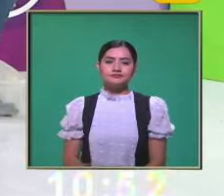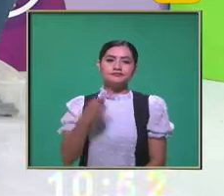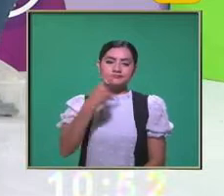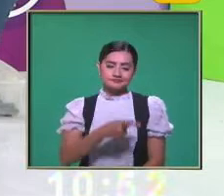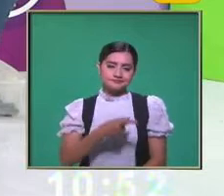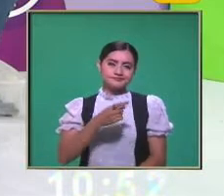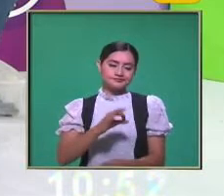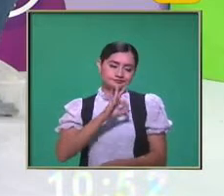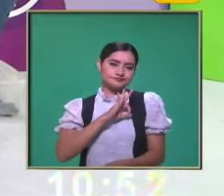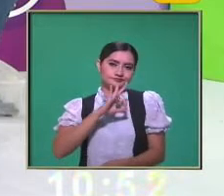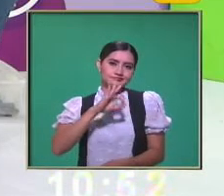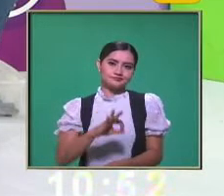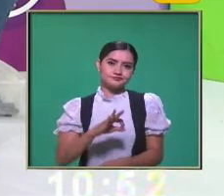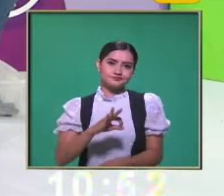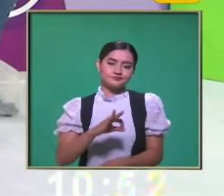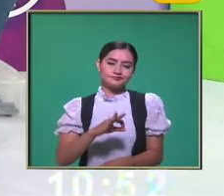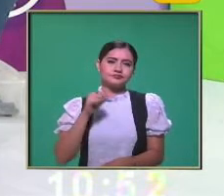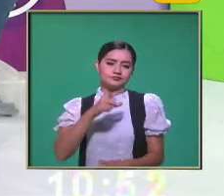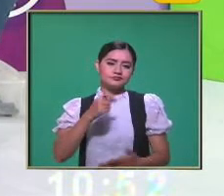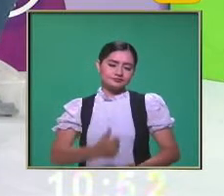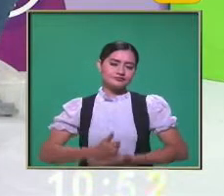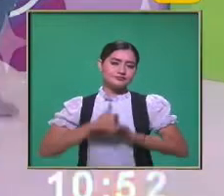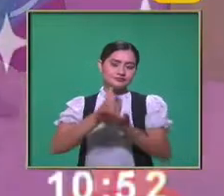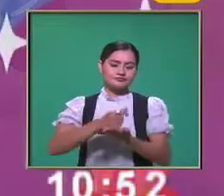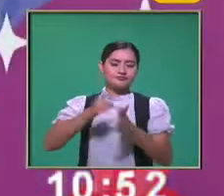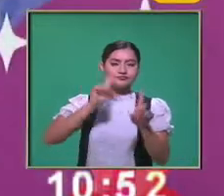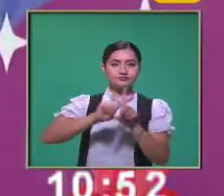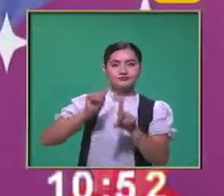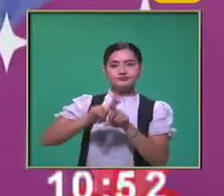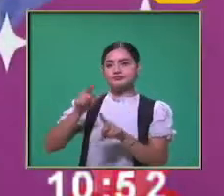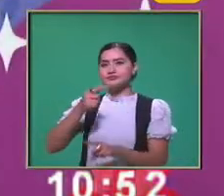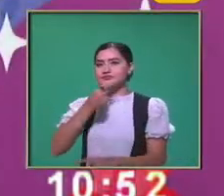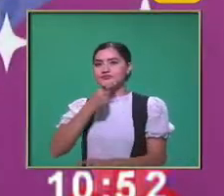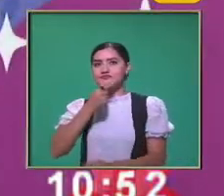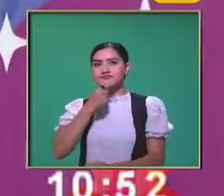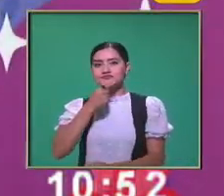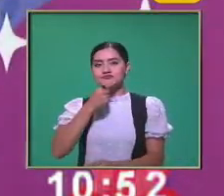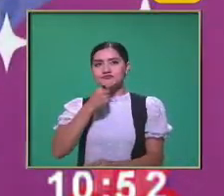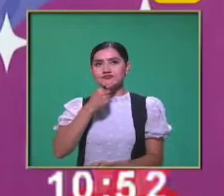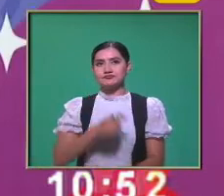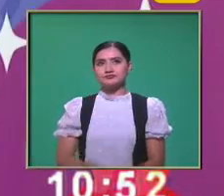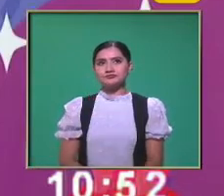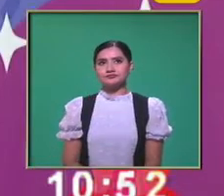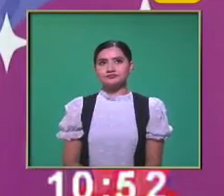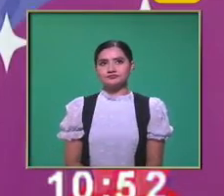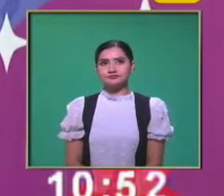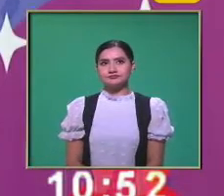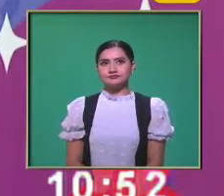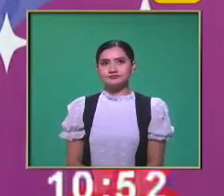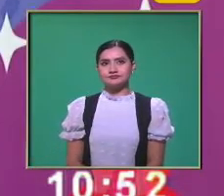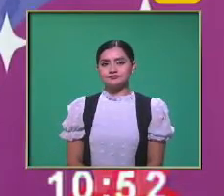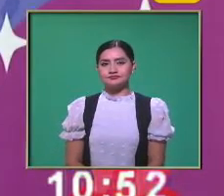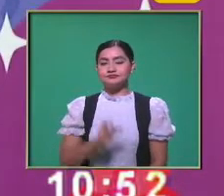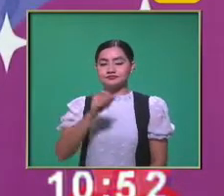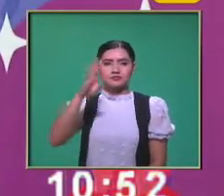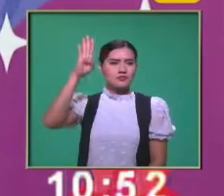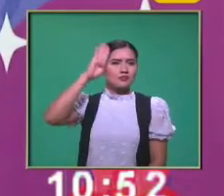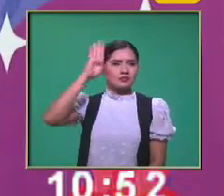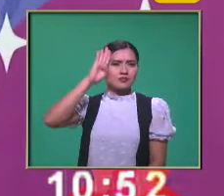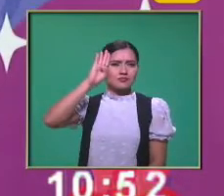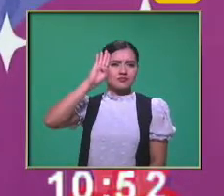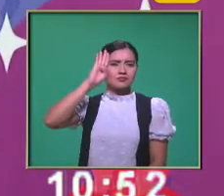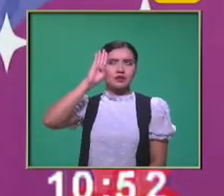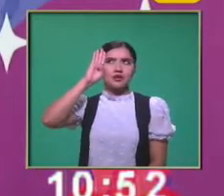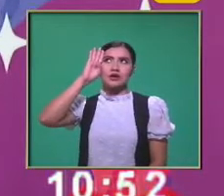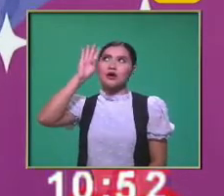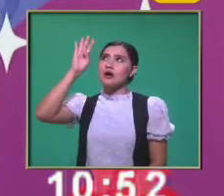oportunidades, entonces brindamos estas oportunidades y entonces el niño construye y reconstruye su pensamiento. Entonces,